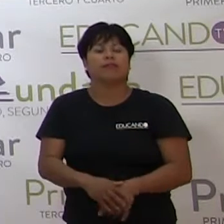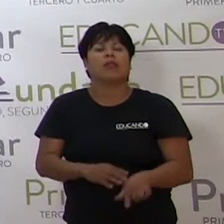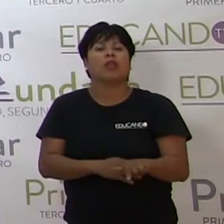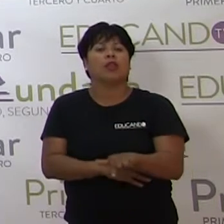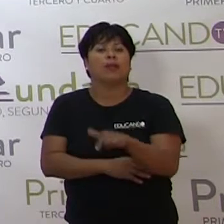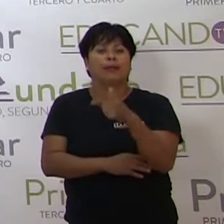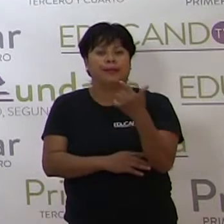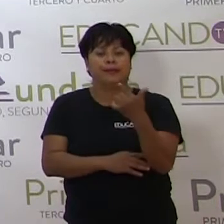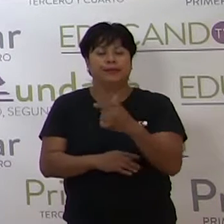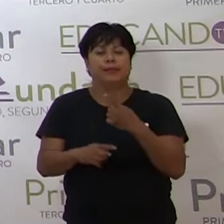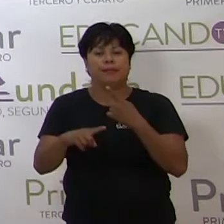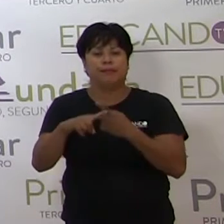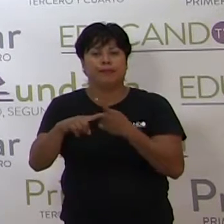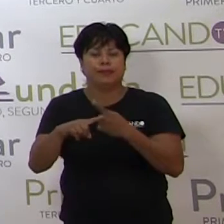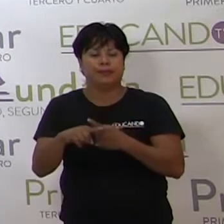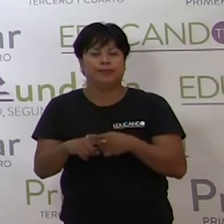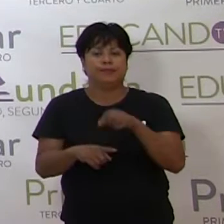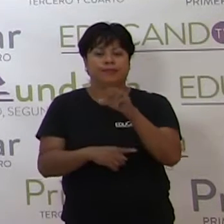12 por